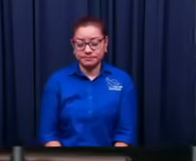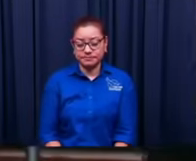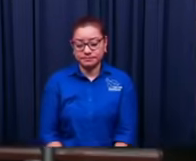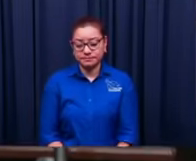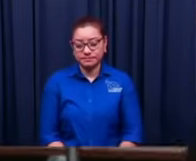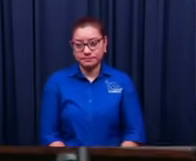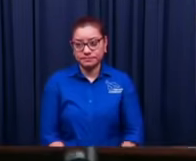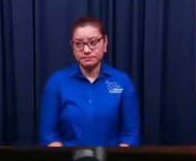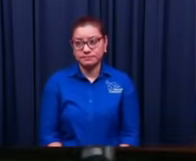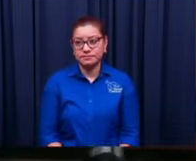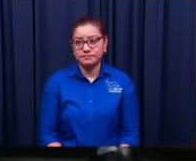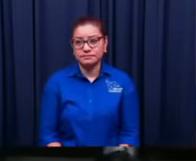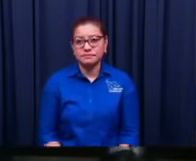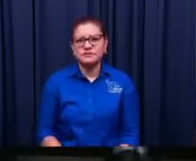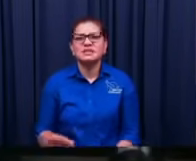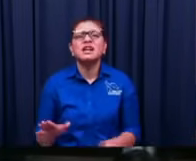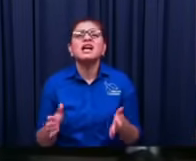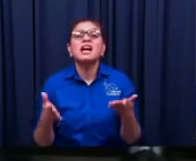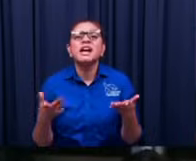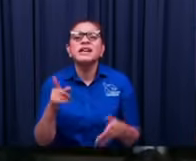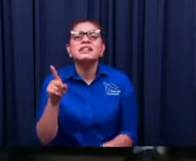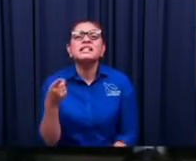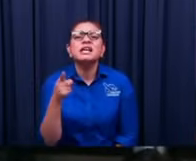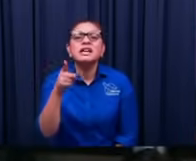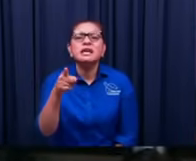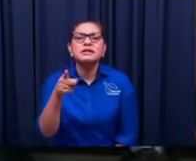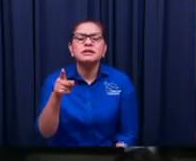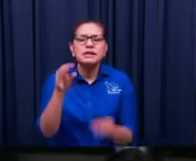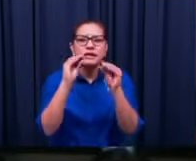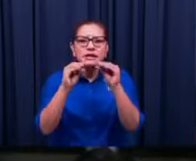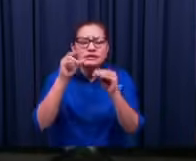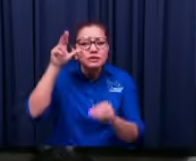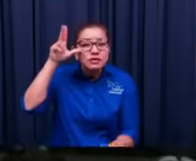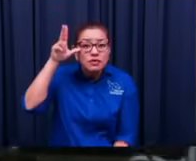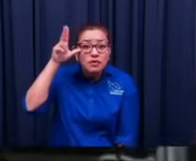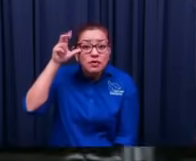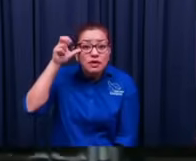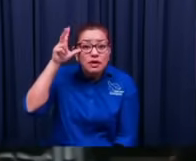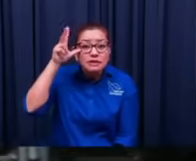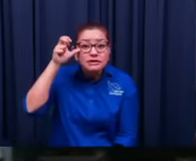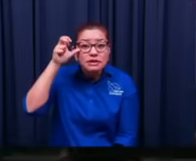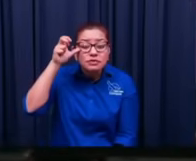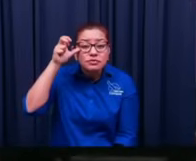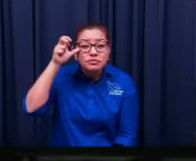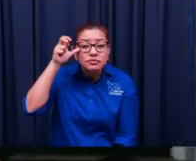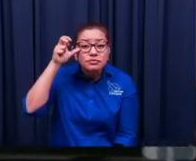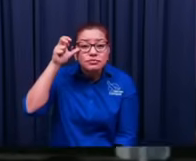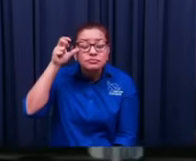¿Quién te enseñó el sexo?